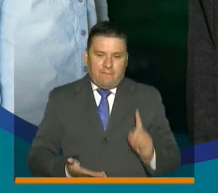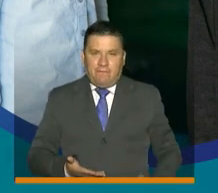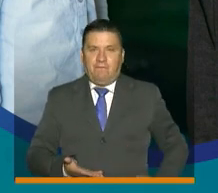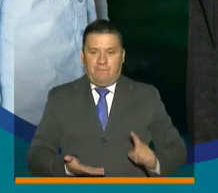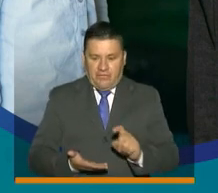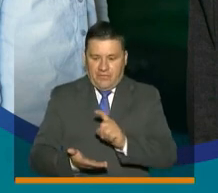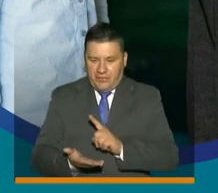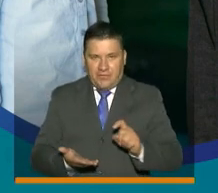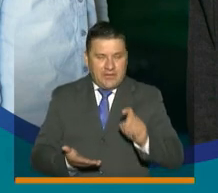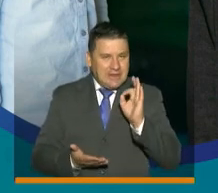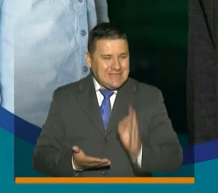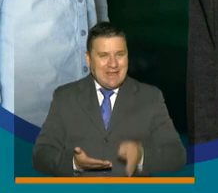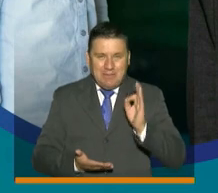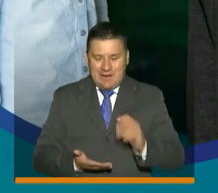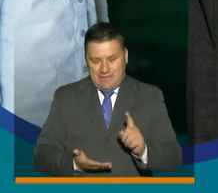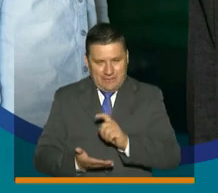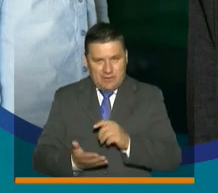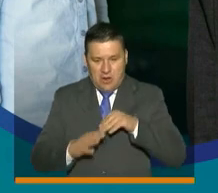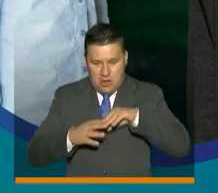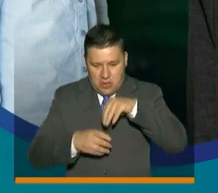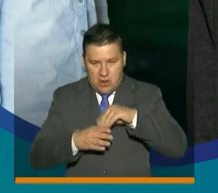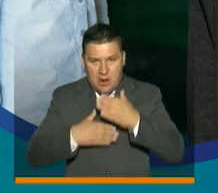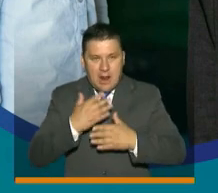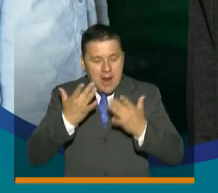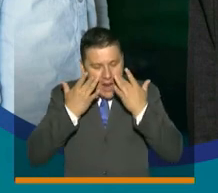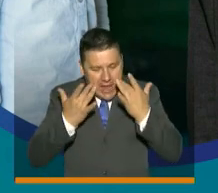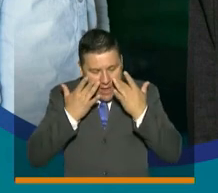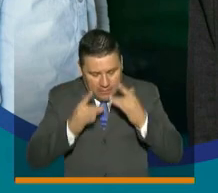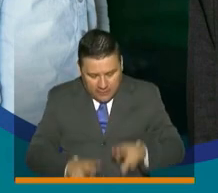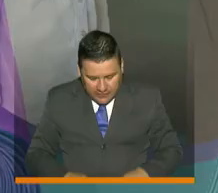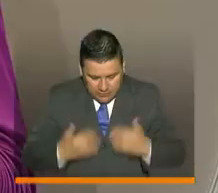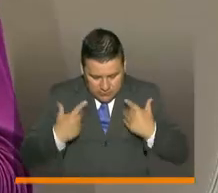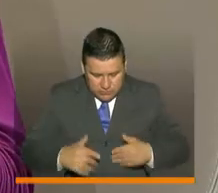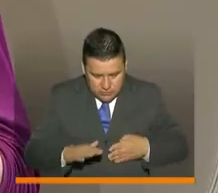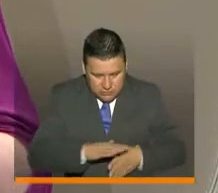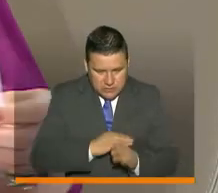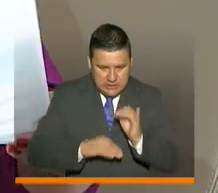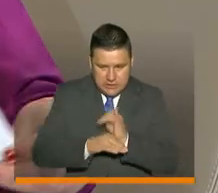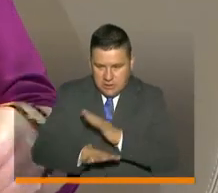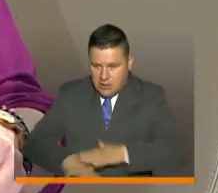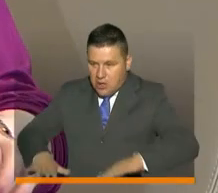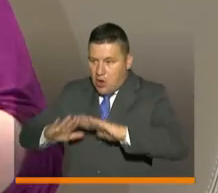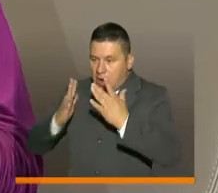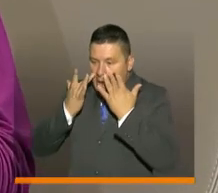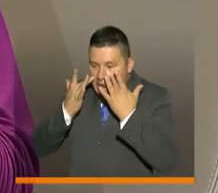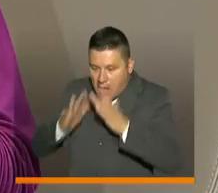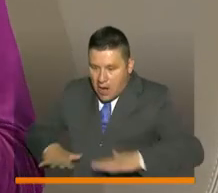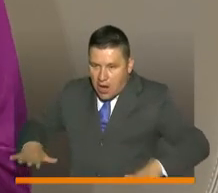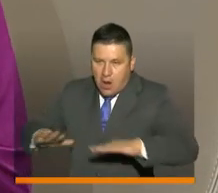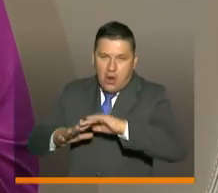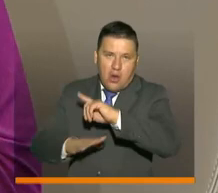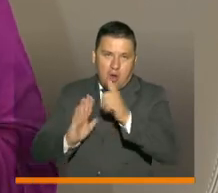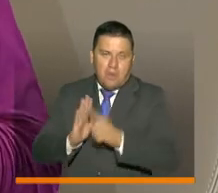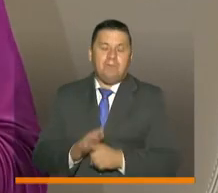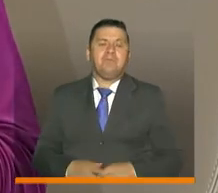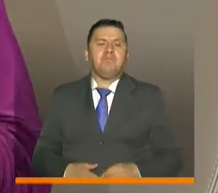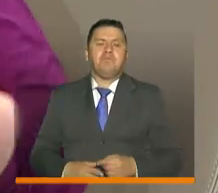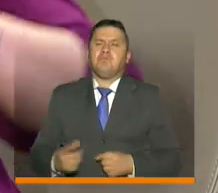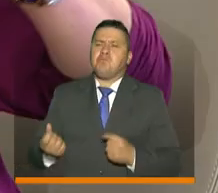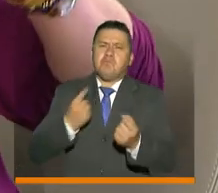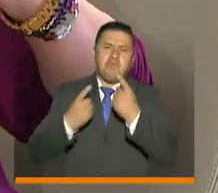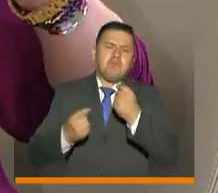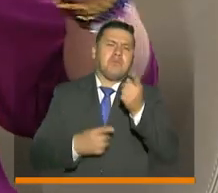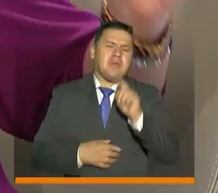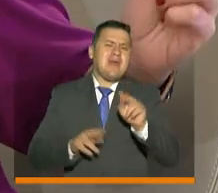desinfección de los elementos que se van a usar y un muy buen proceso de limpieza y desinfección de la institución educativa. Me preguntaba mucho hoy, presidente,